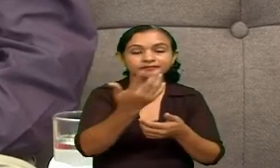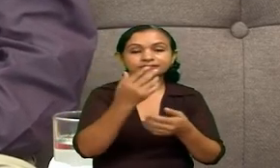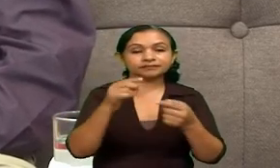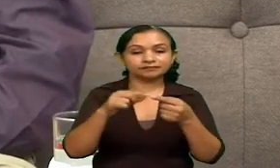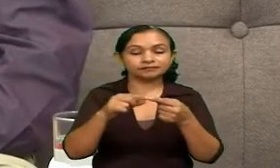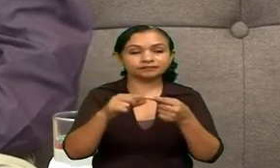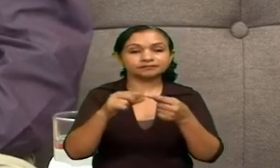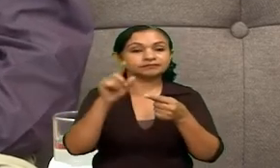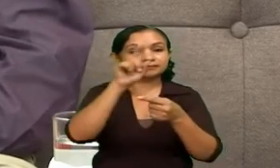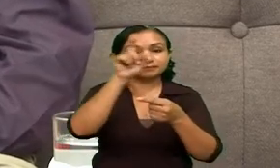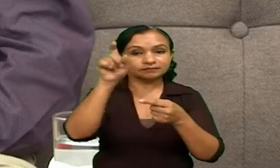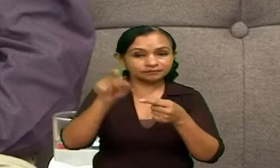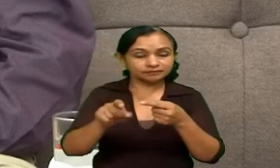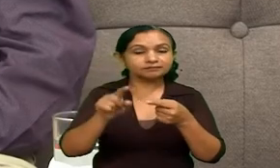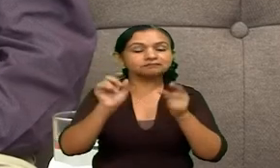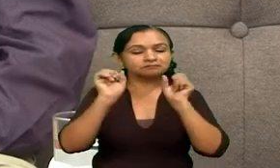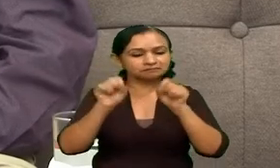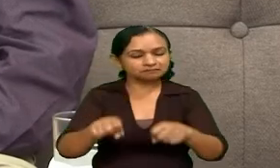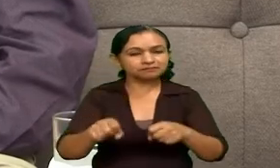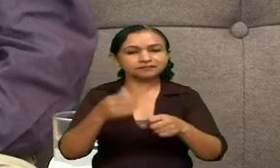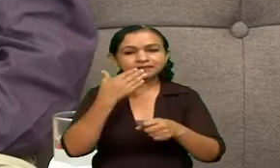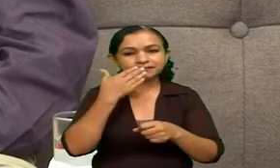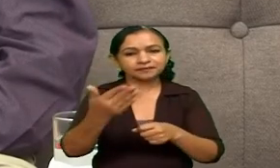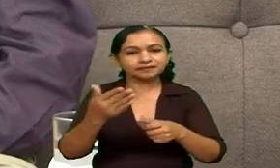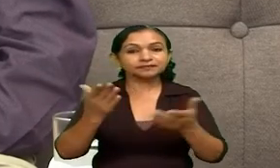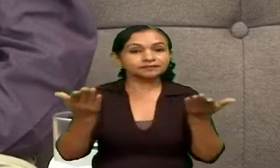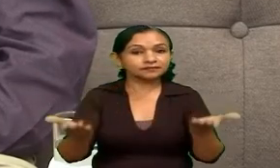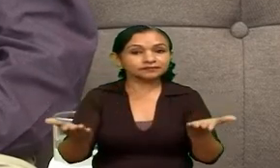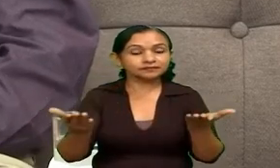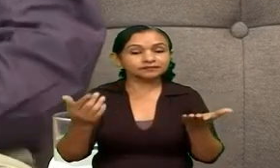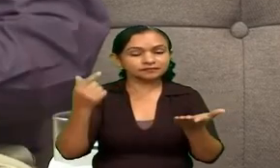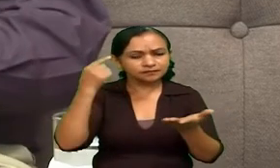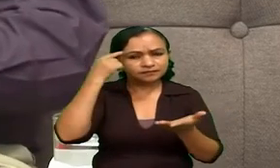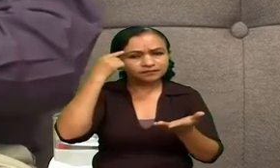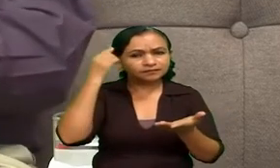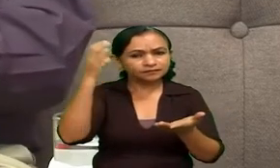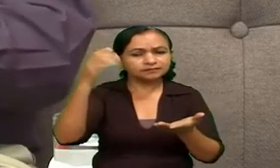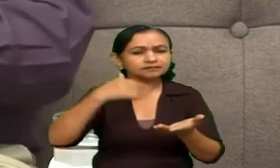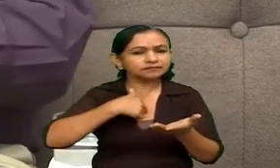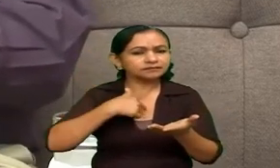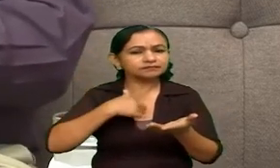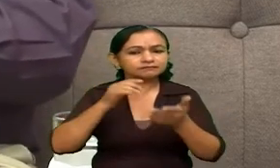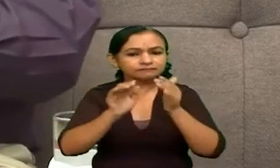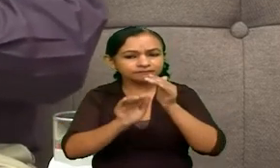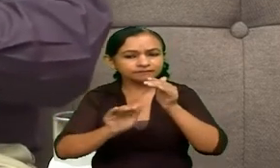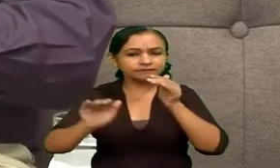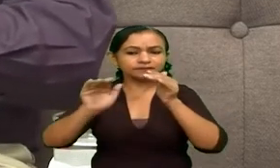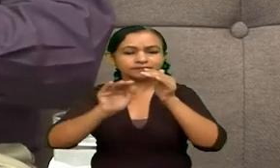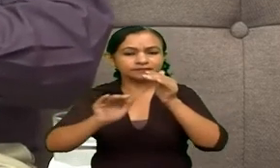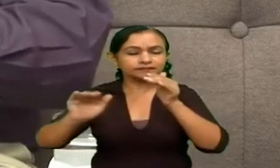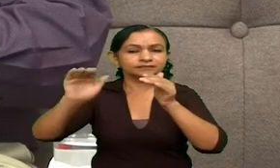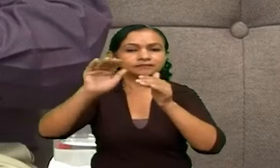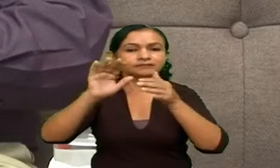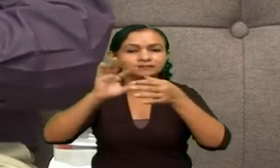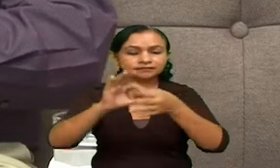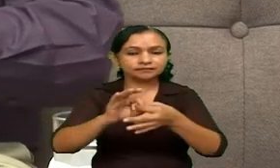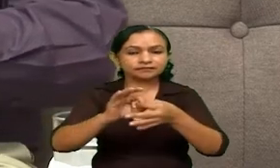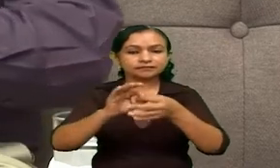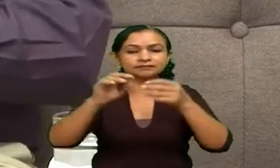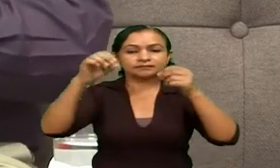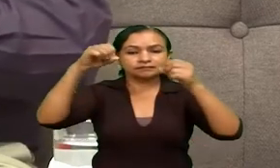en internet, ¿verdad?, en fibra óptica. Entonces yo creo que vamos sumándole, tener